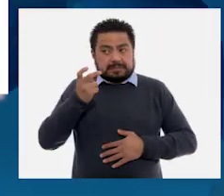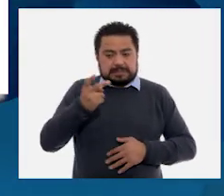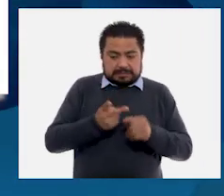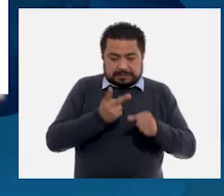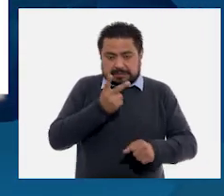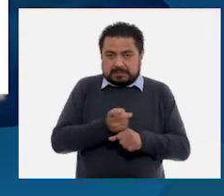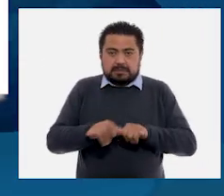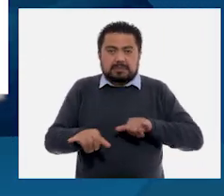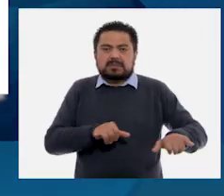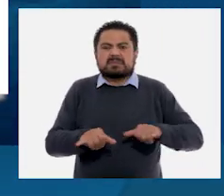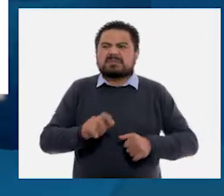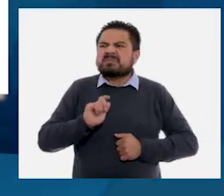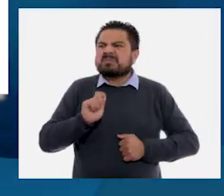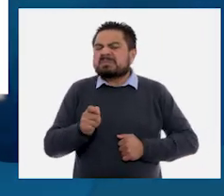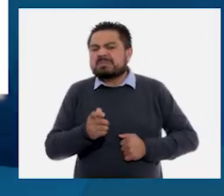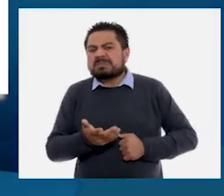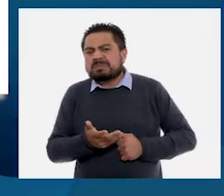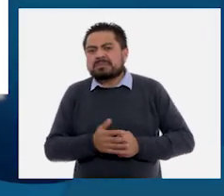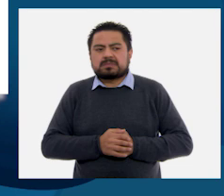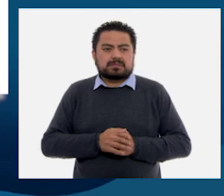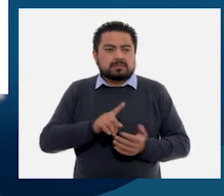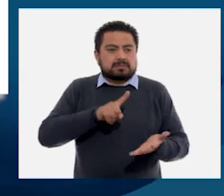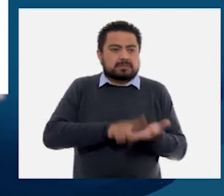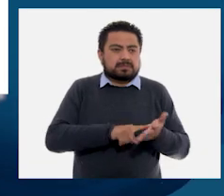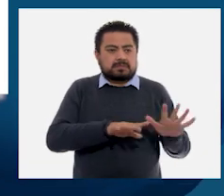segundo mapa es de